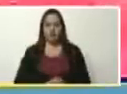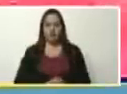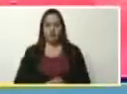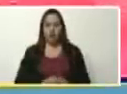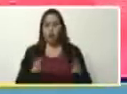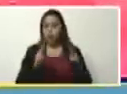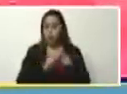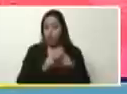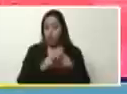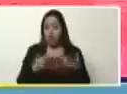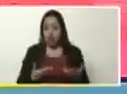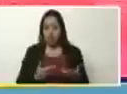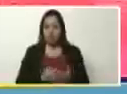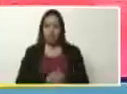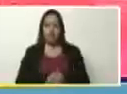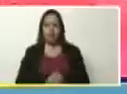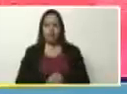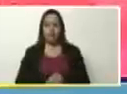conocerlos.